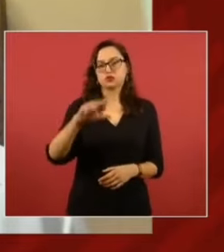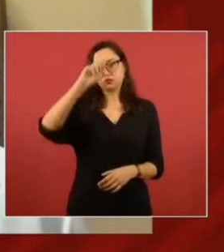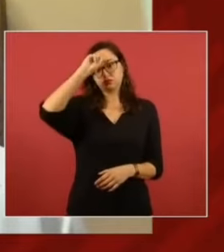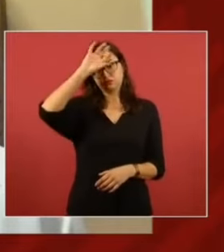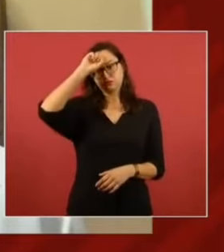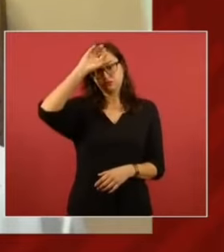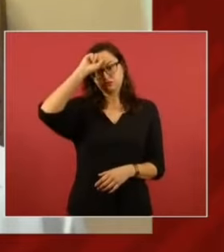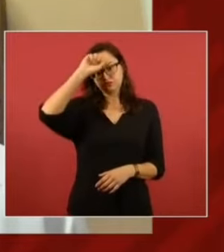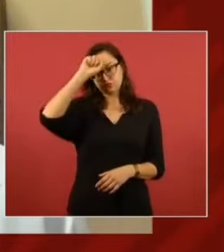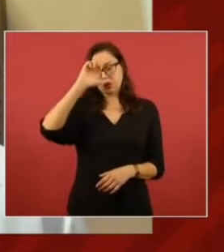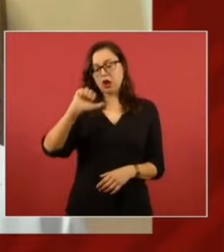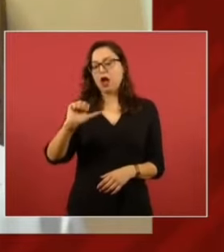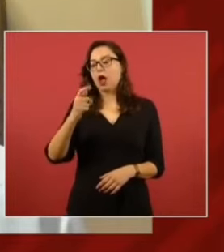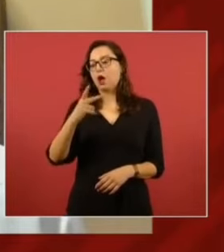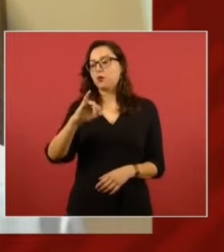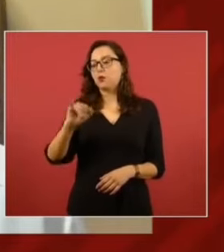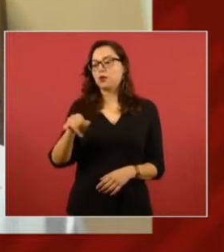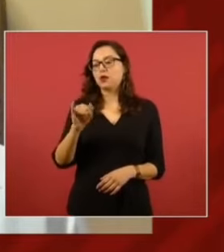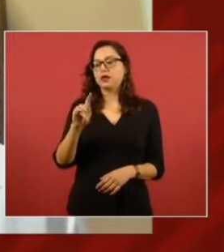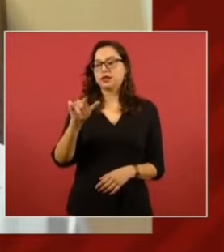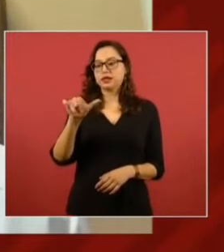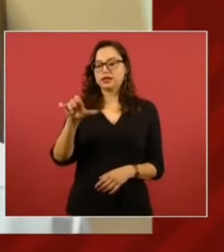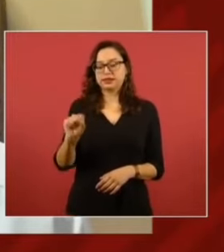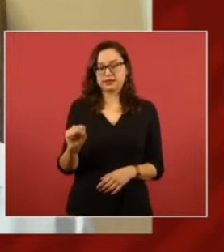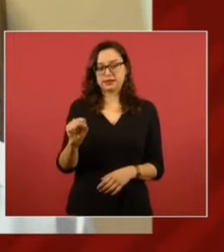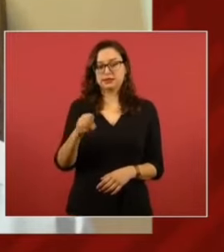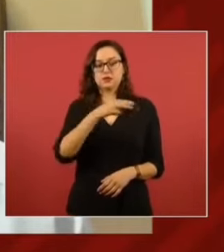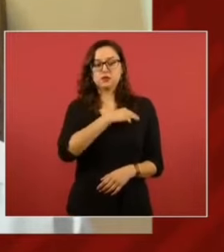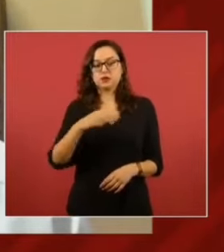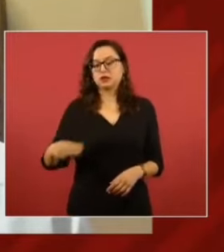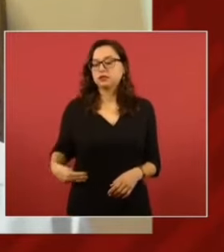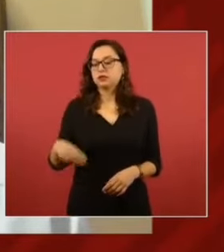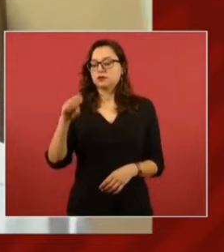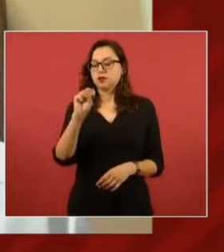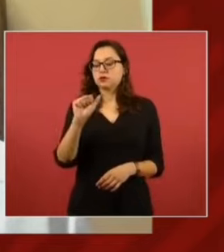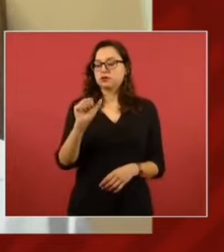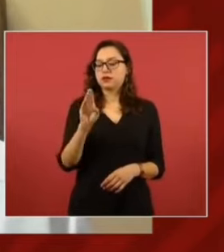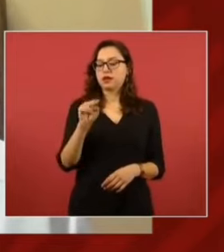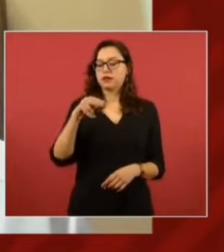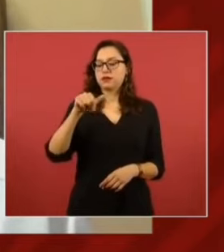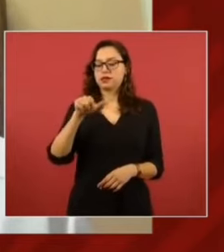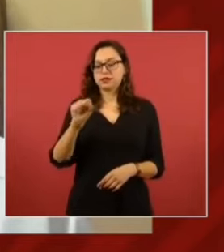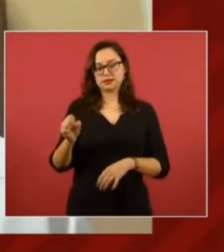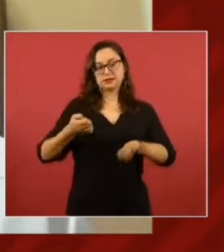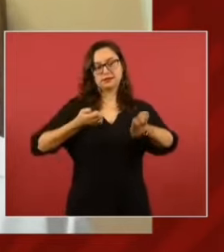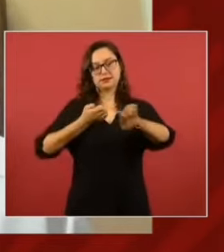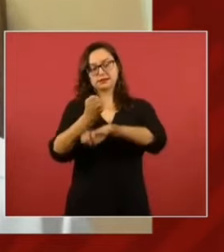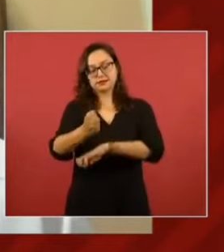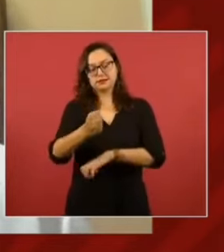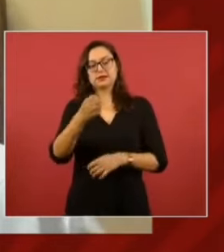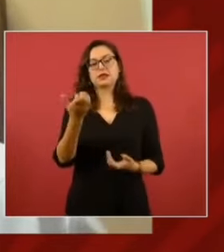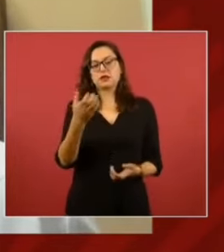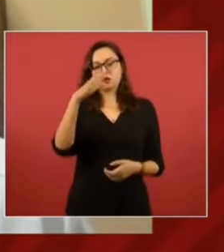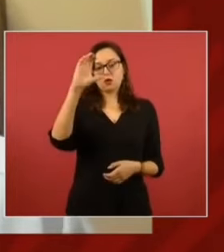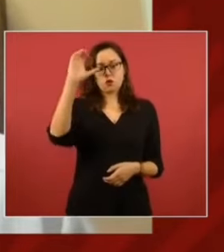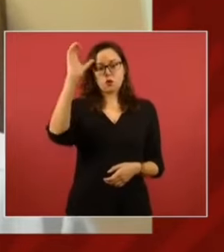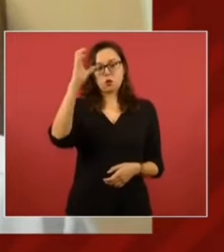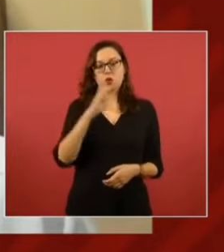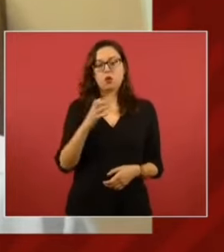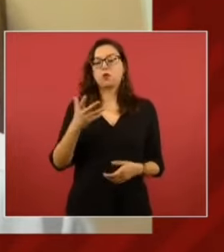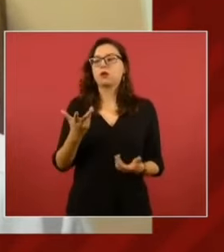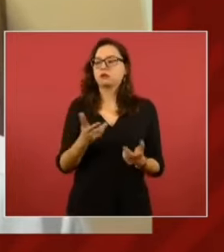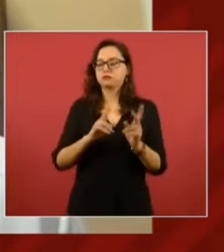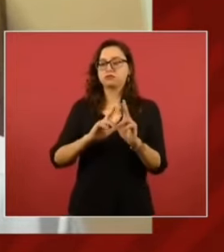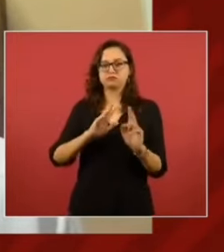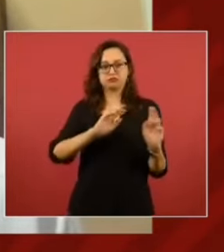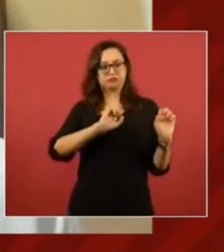localidad de Agujitas, en el municipio de Sabinas, Coahuila. Nos encontramos aquí, señor presidente, llevando a